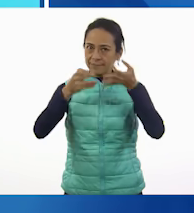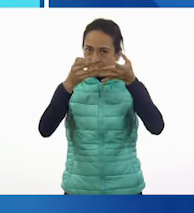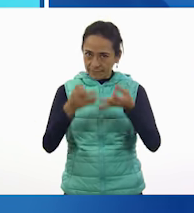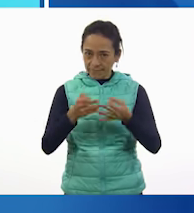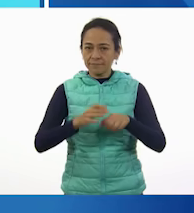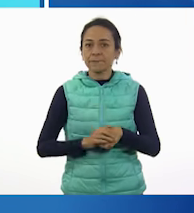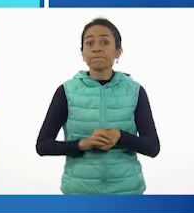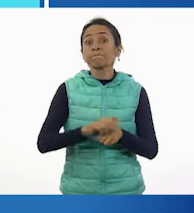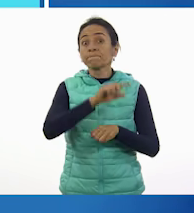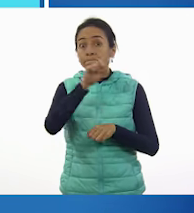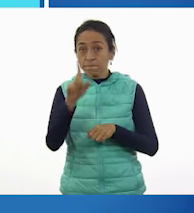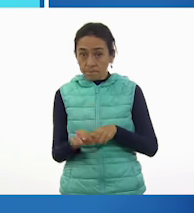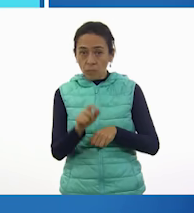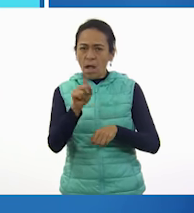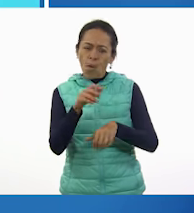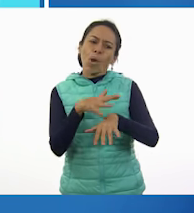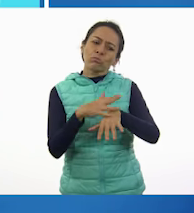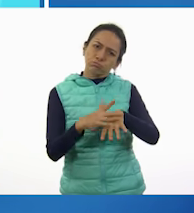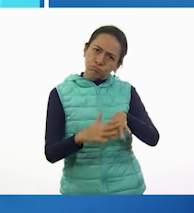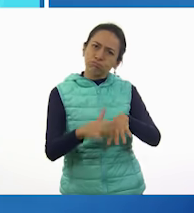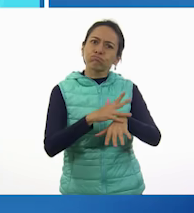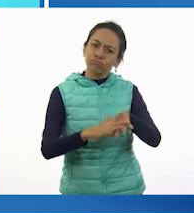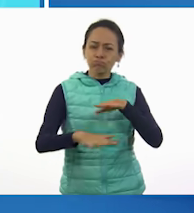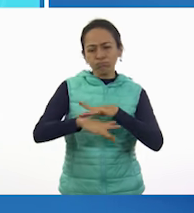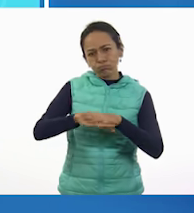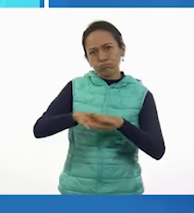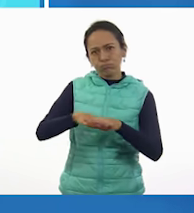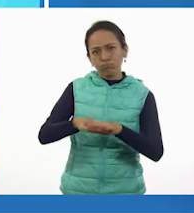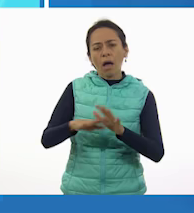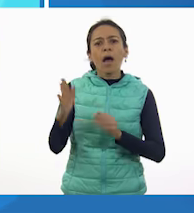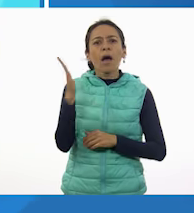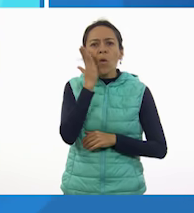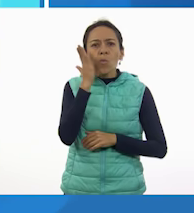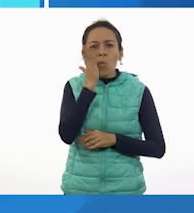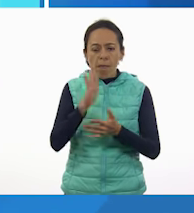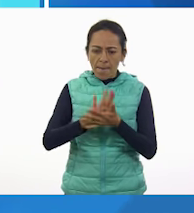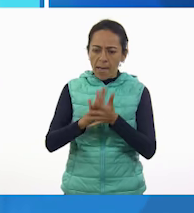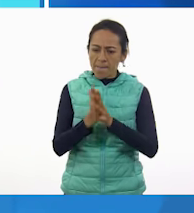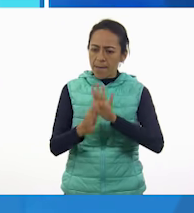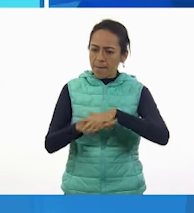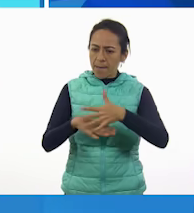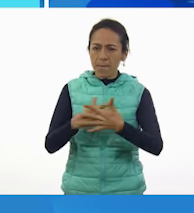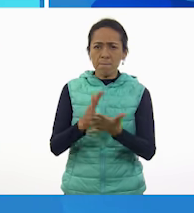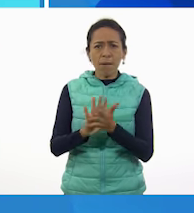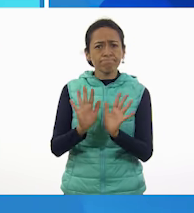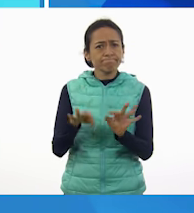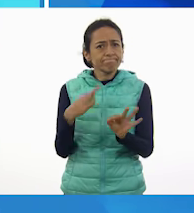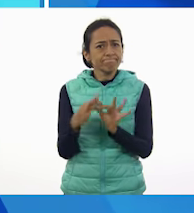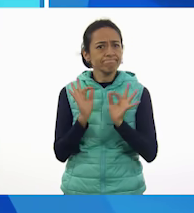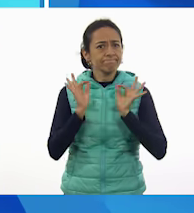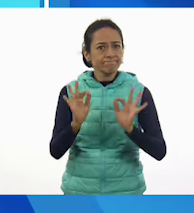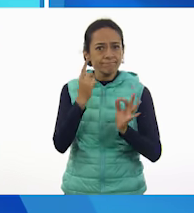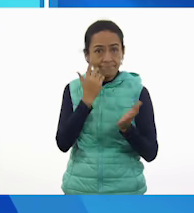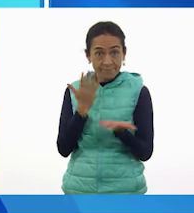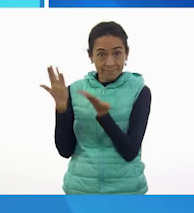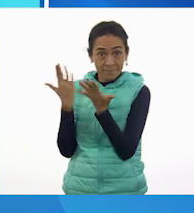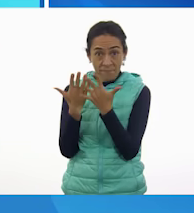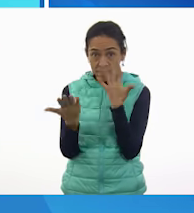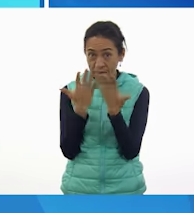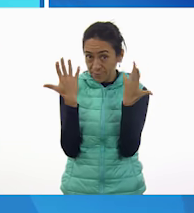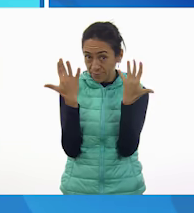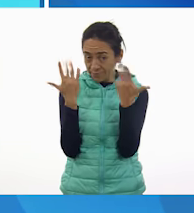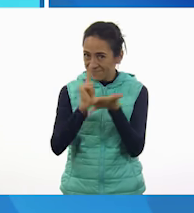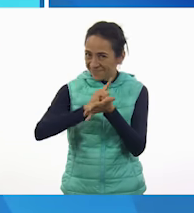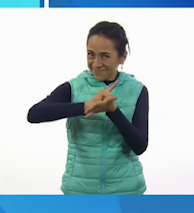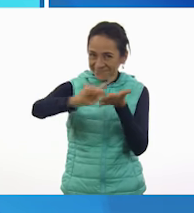Enjuaga tus manos con agua. Sécalas con una toalla. ¡Y listo! Tus manos están limpias.